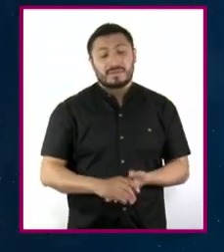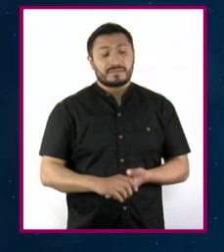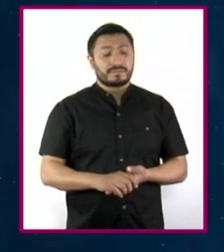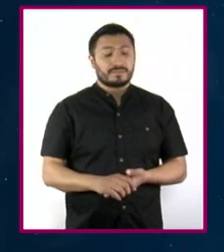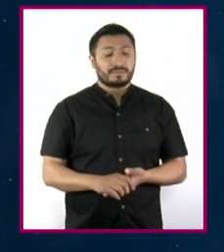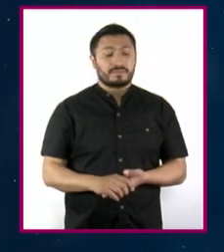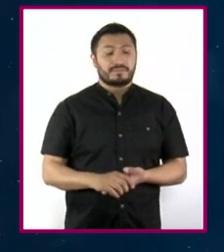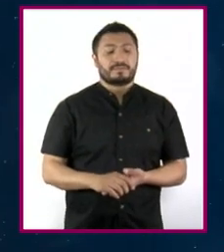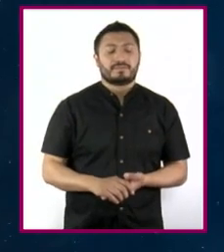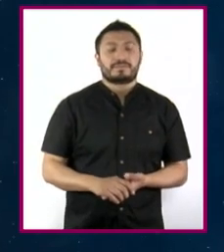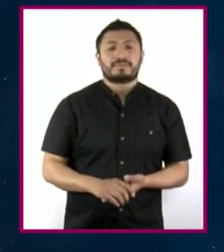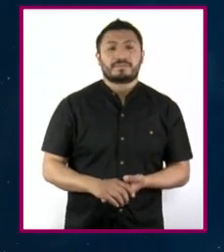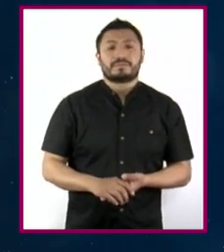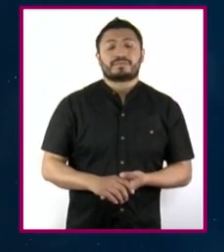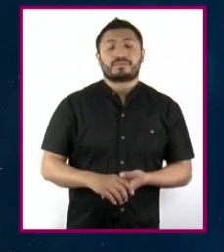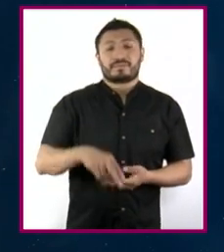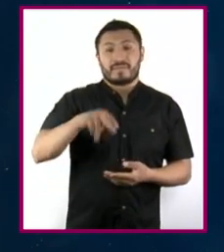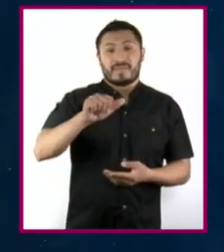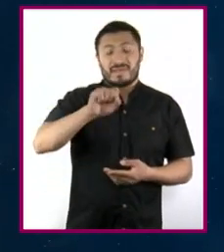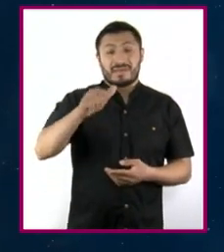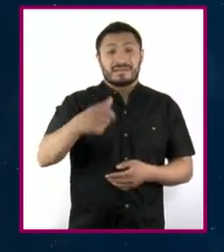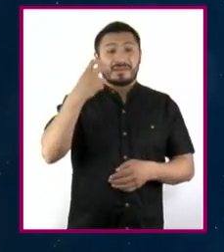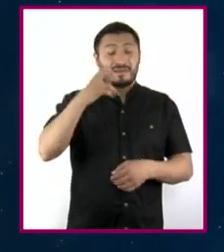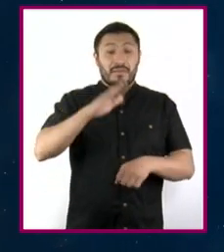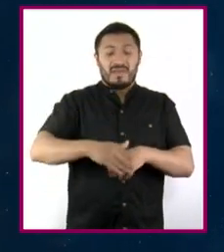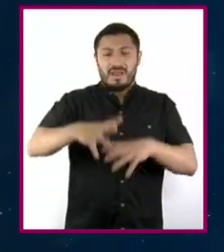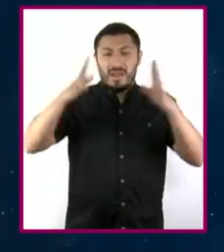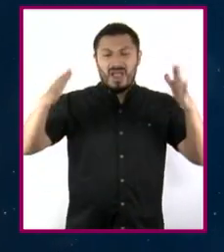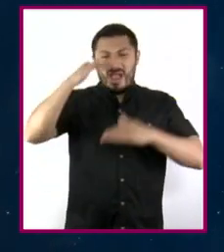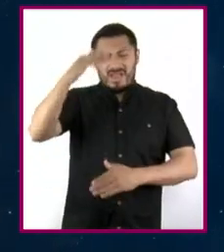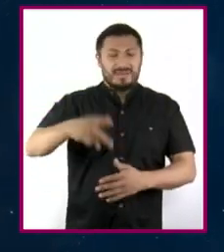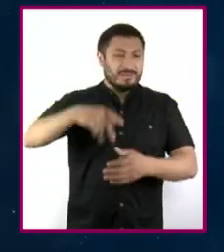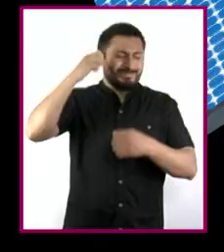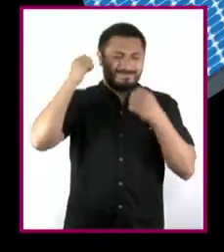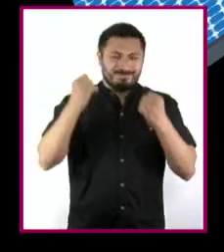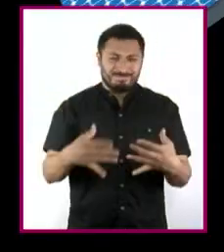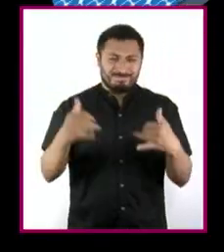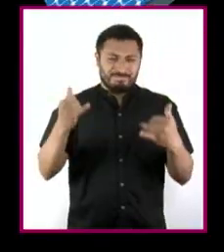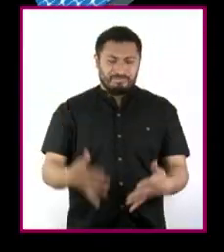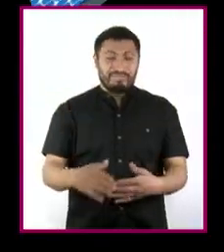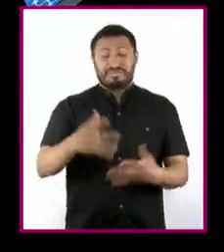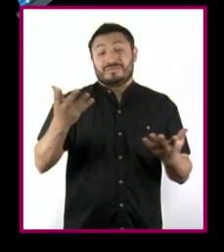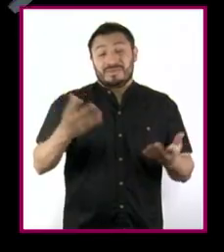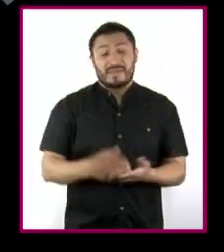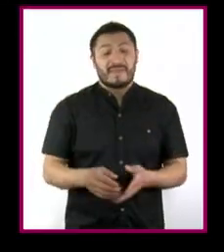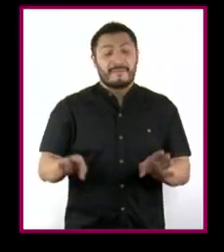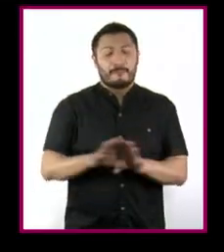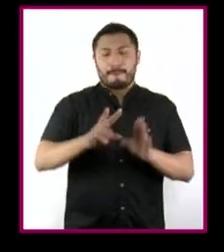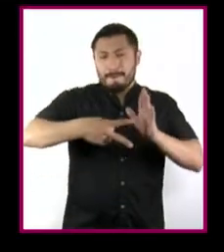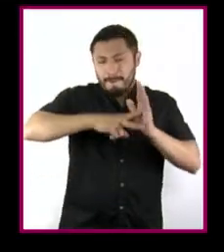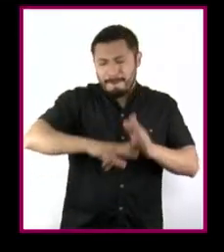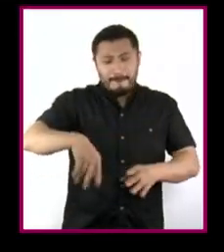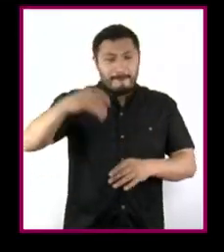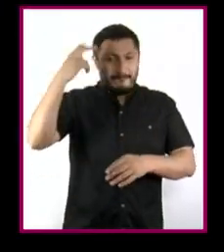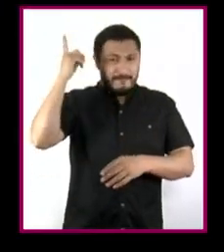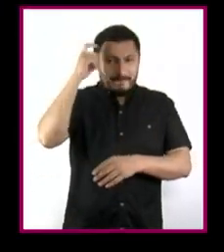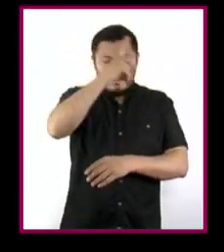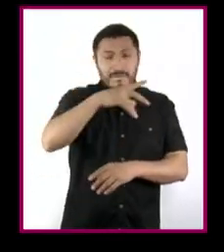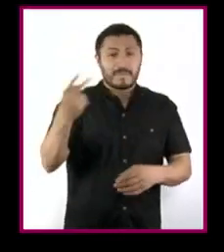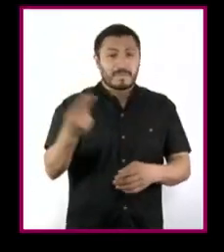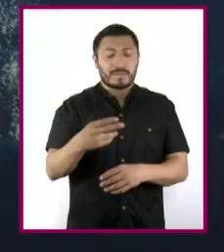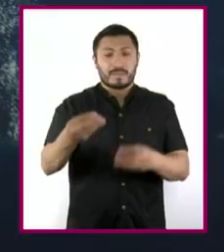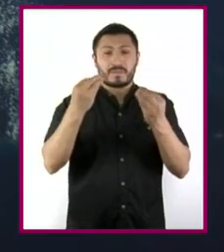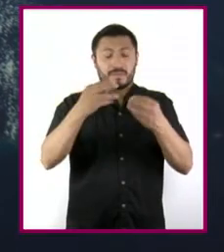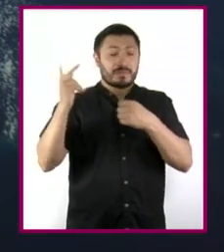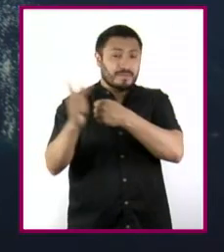La Estación Espacial Internacional es el satélite más grande, pesado y costoso jamás construido. Es una obra de ingeniería tan compleja que requirió la colaboración